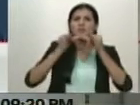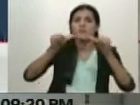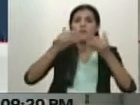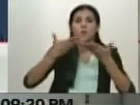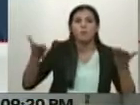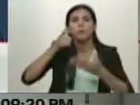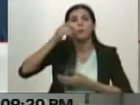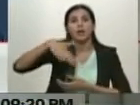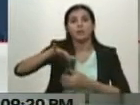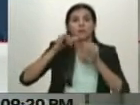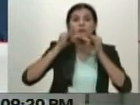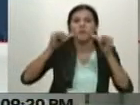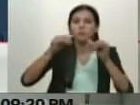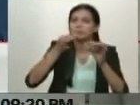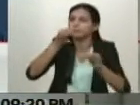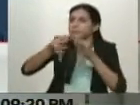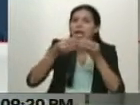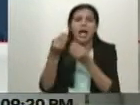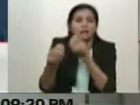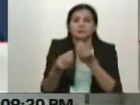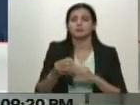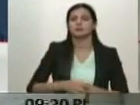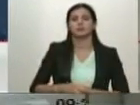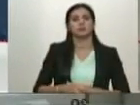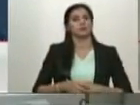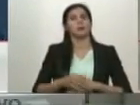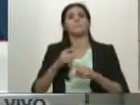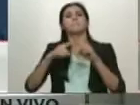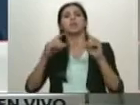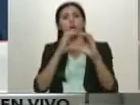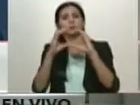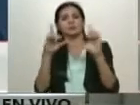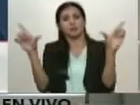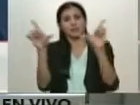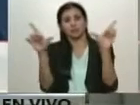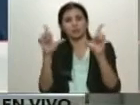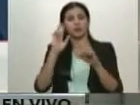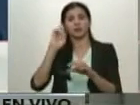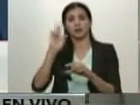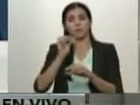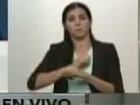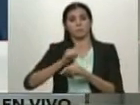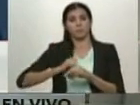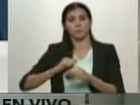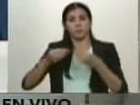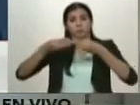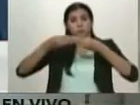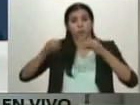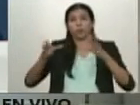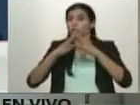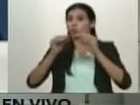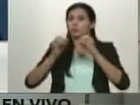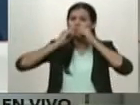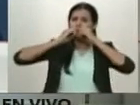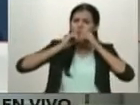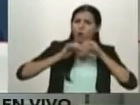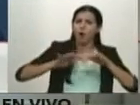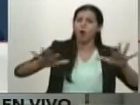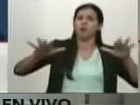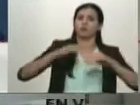pueblo, en los medios de comunicación, Luis José, público, privado, cuando nos escuchen los